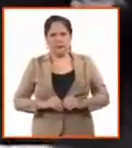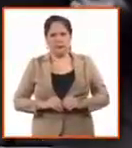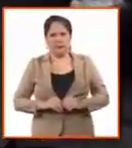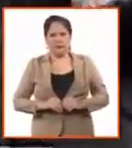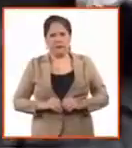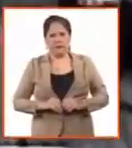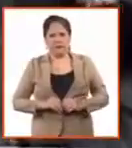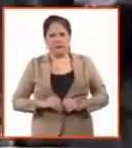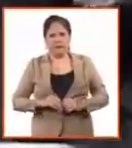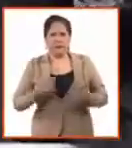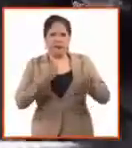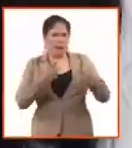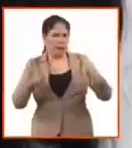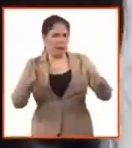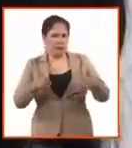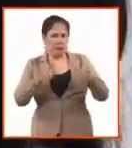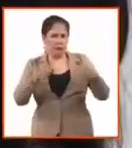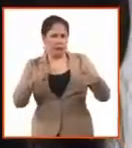te lo entierra